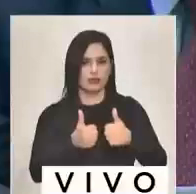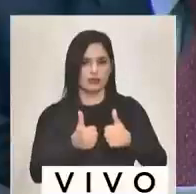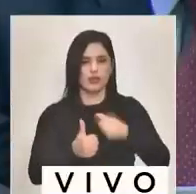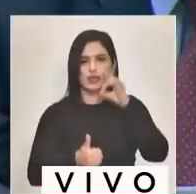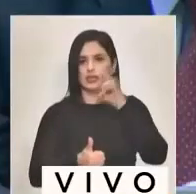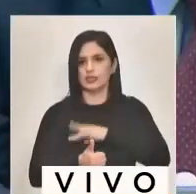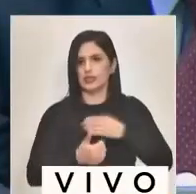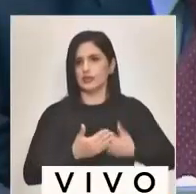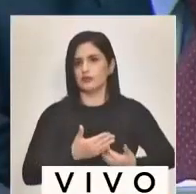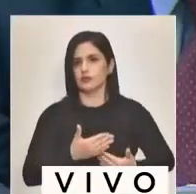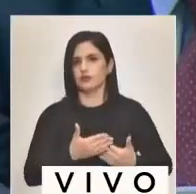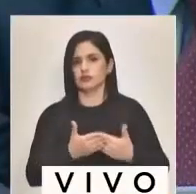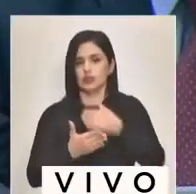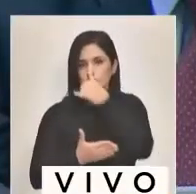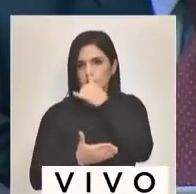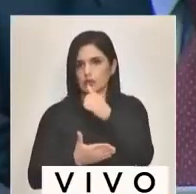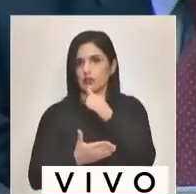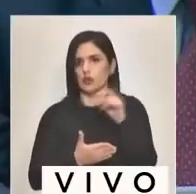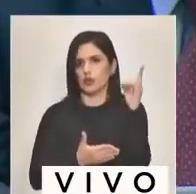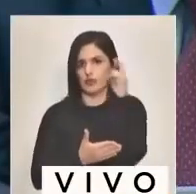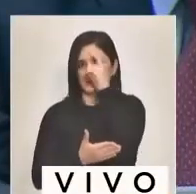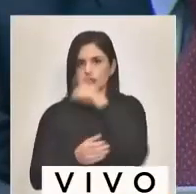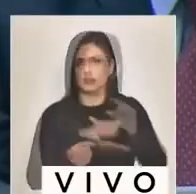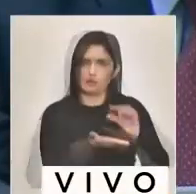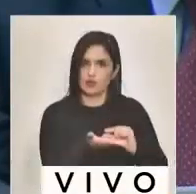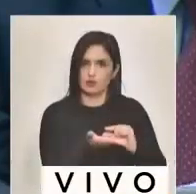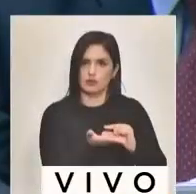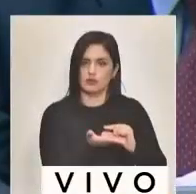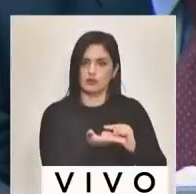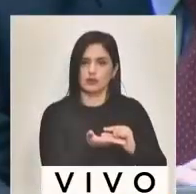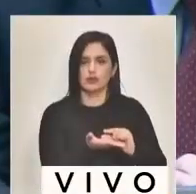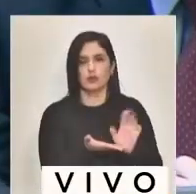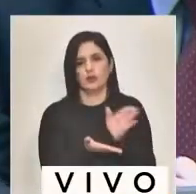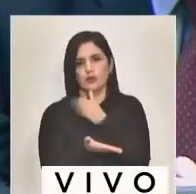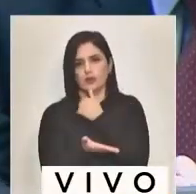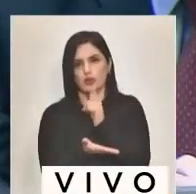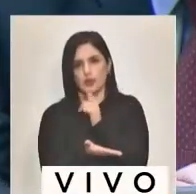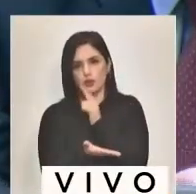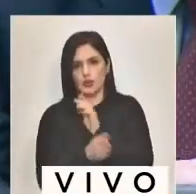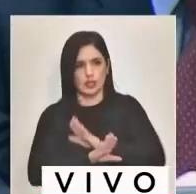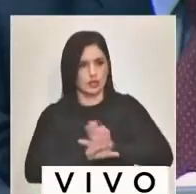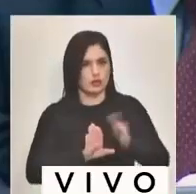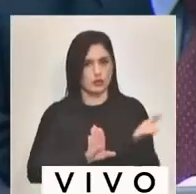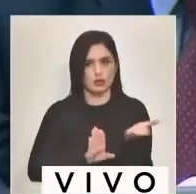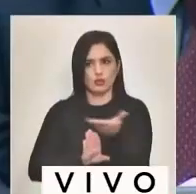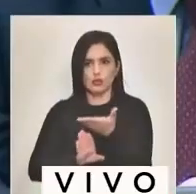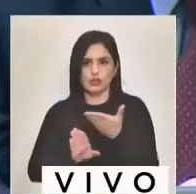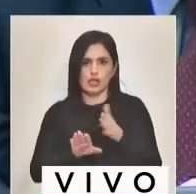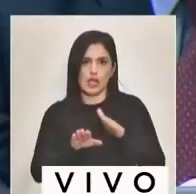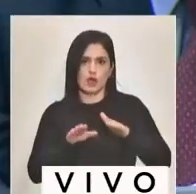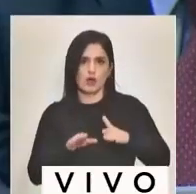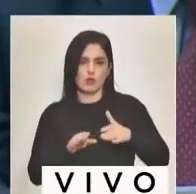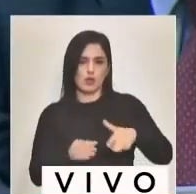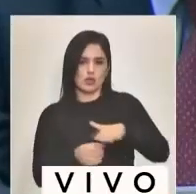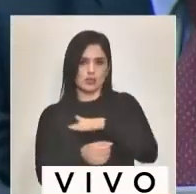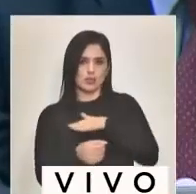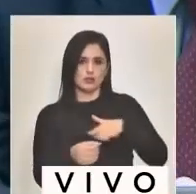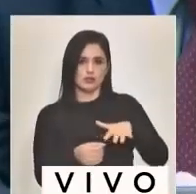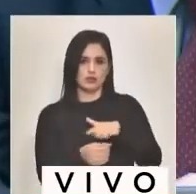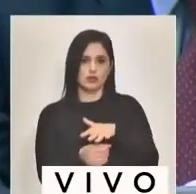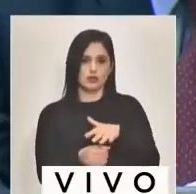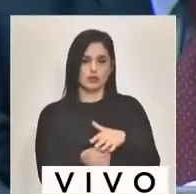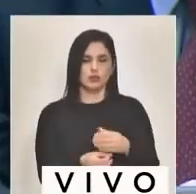Chile lleva ya mucho tiempo en una compleja situación económica. No cabe duda de que ninguno de ustedes se encuentra cómodo en esta situación y,